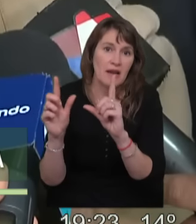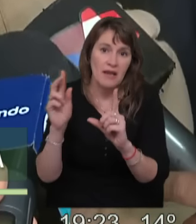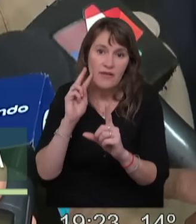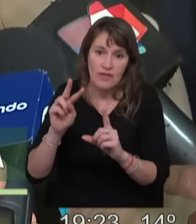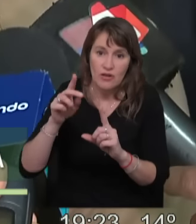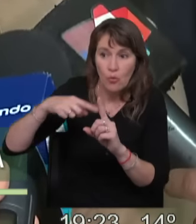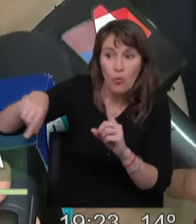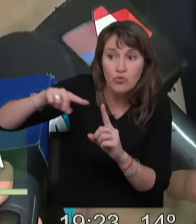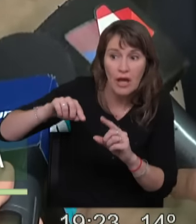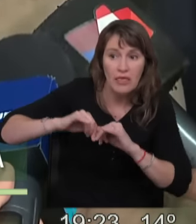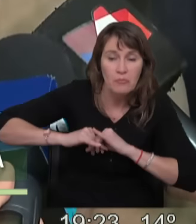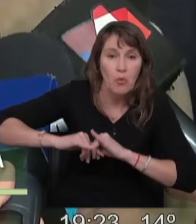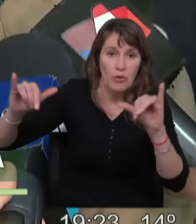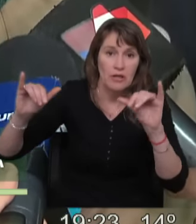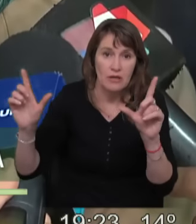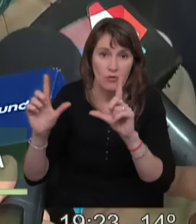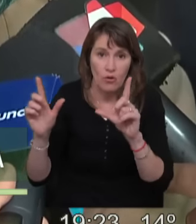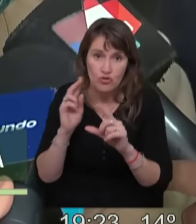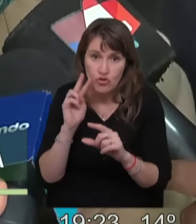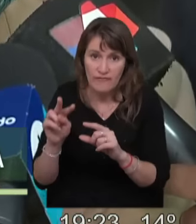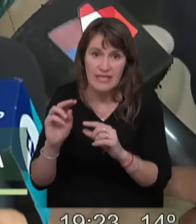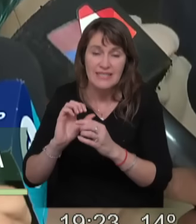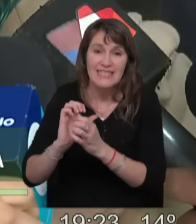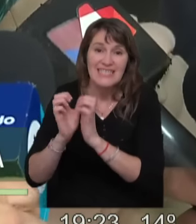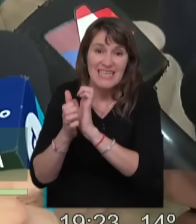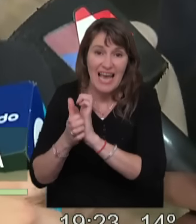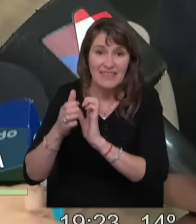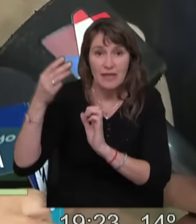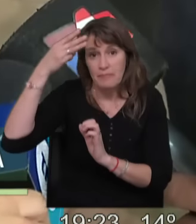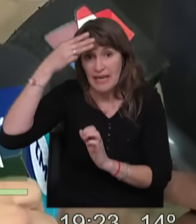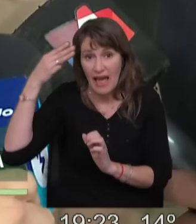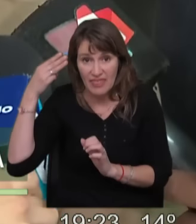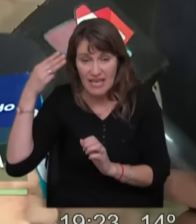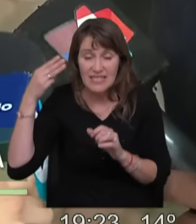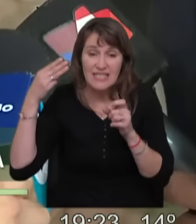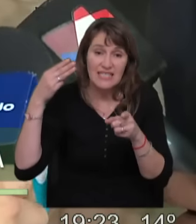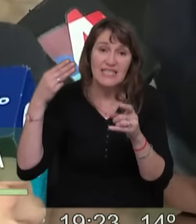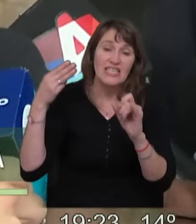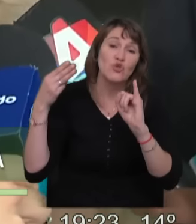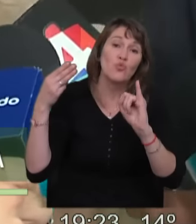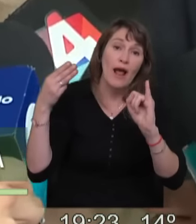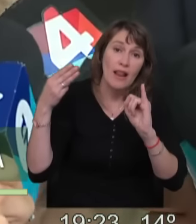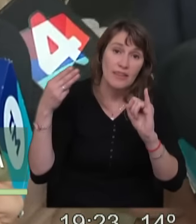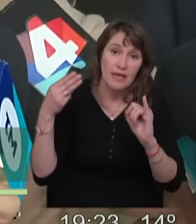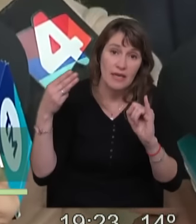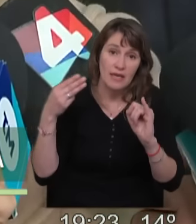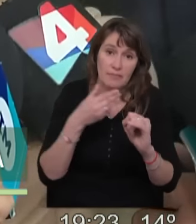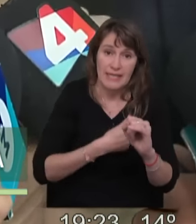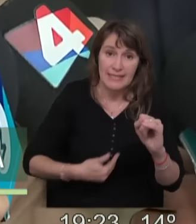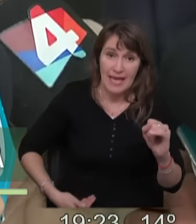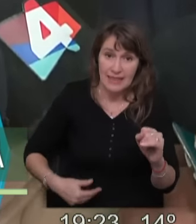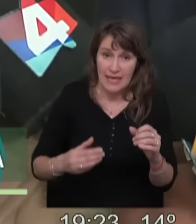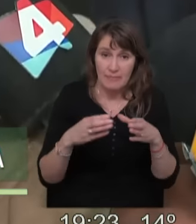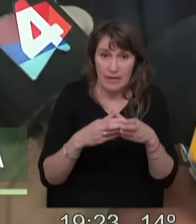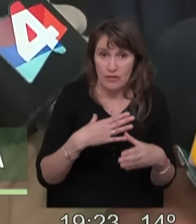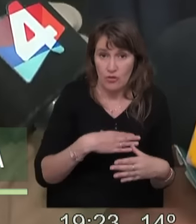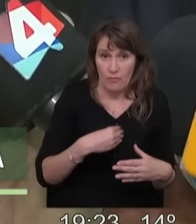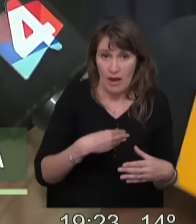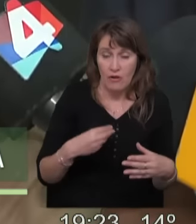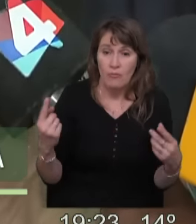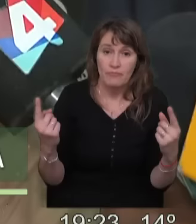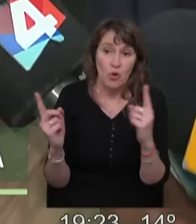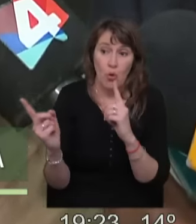ustedes han publicado, es un chat entre Penades y Iturralde. Y